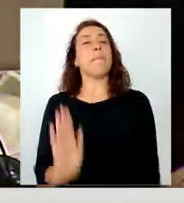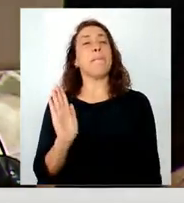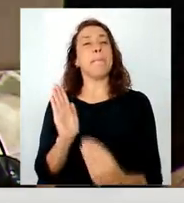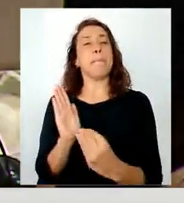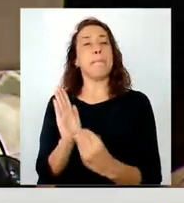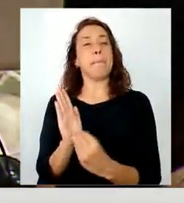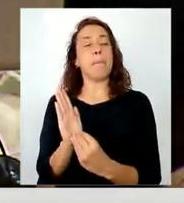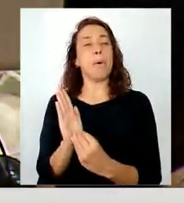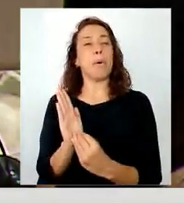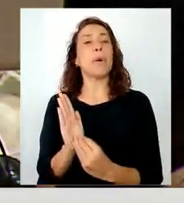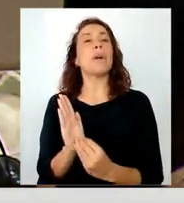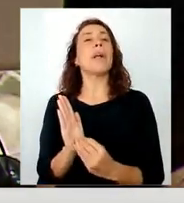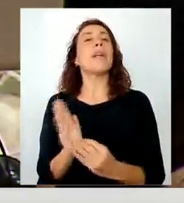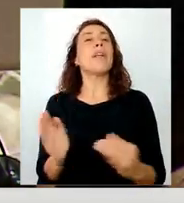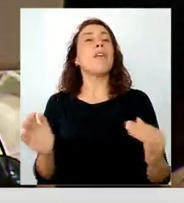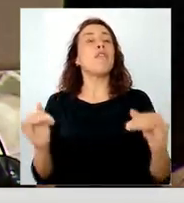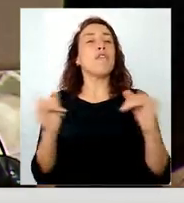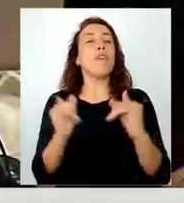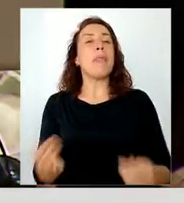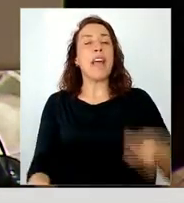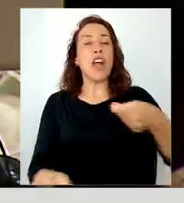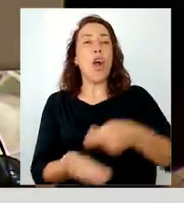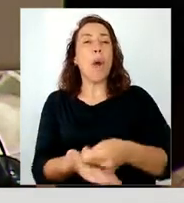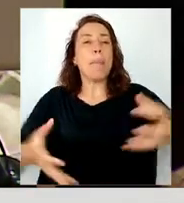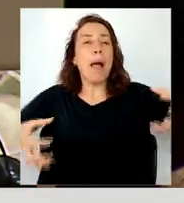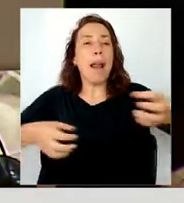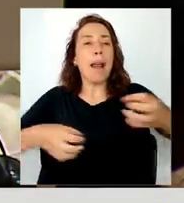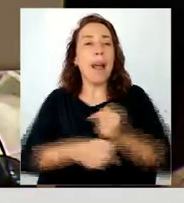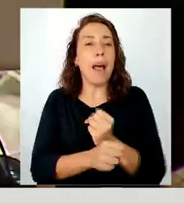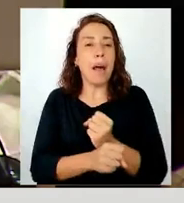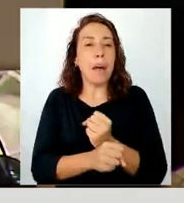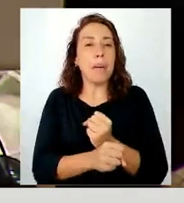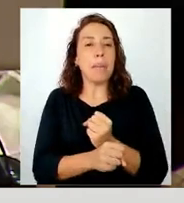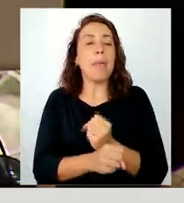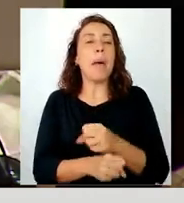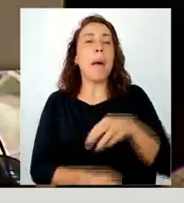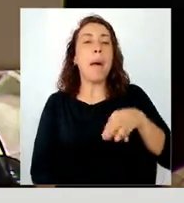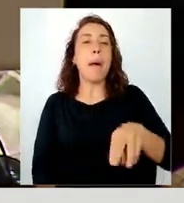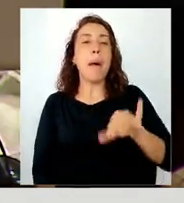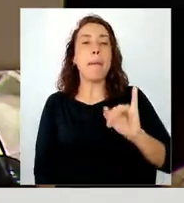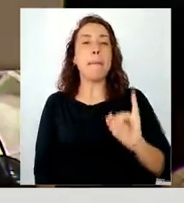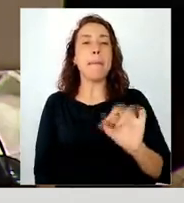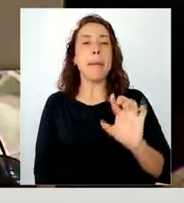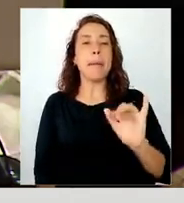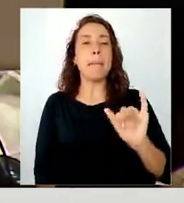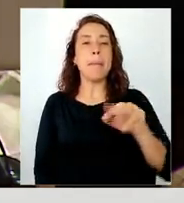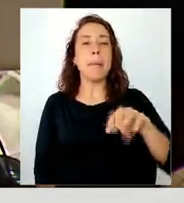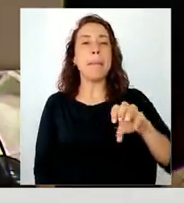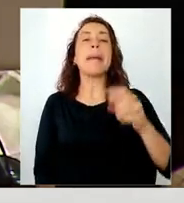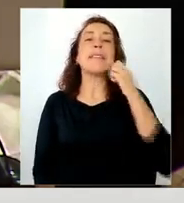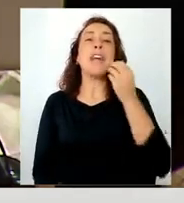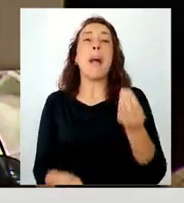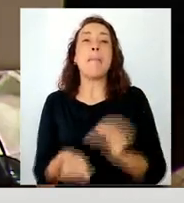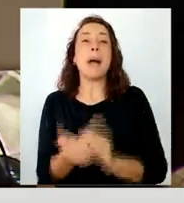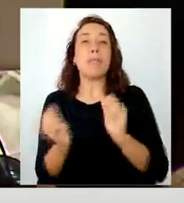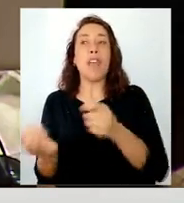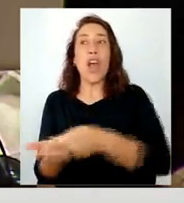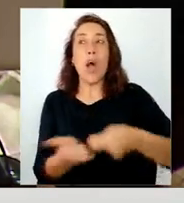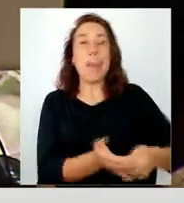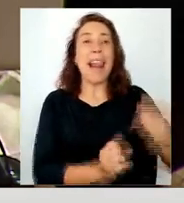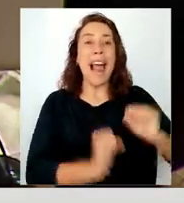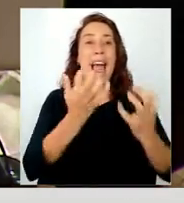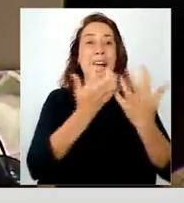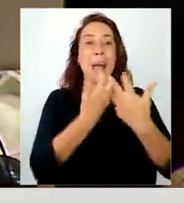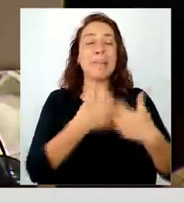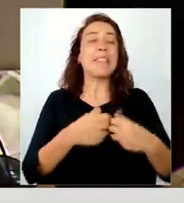procedimiento de compra ágil respecto de las mipymes lo que aumentará la compra este tipo de empresas en una suma aproximada